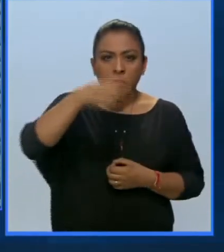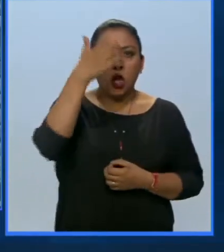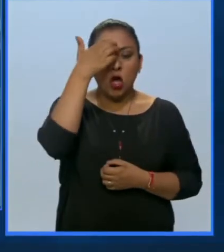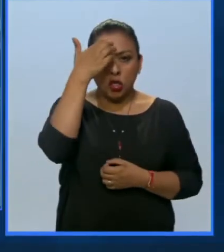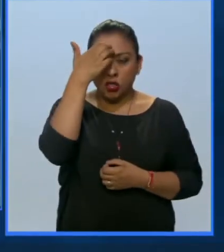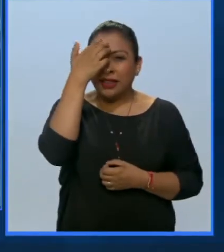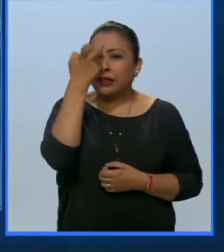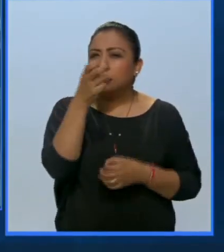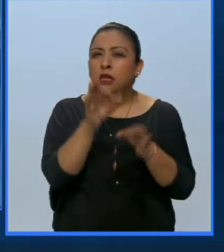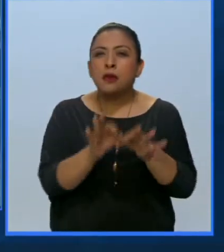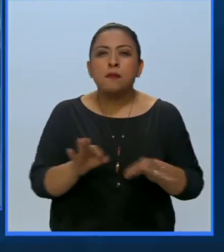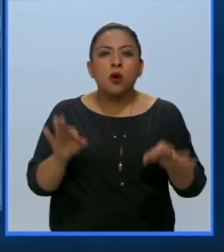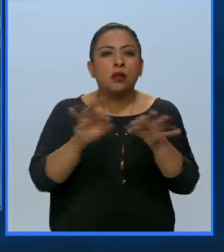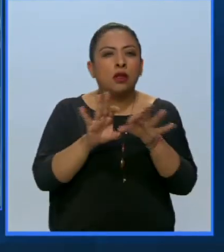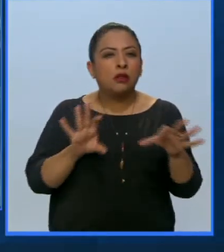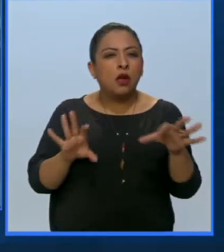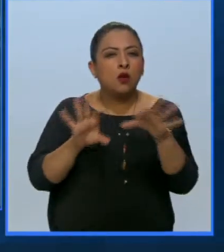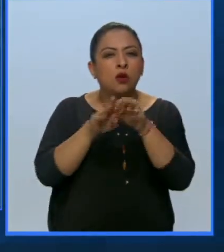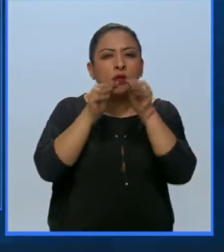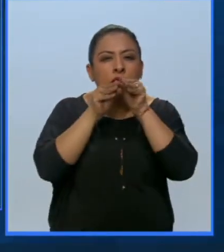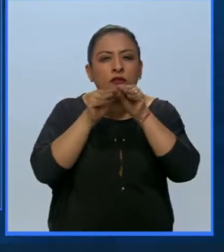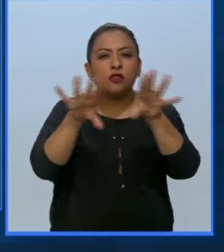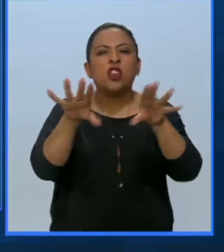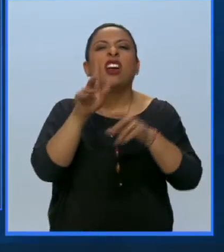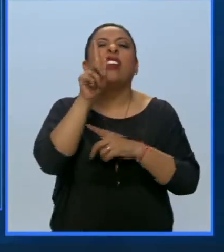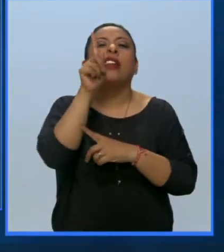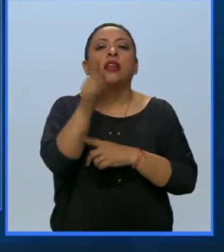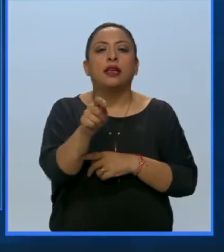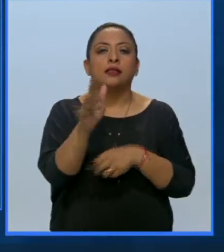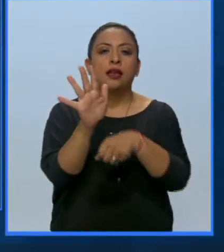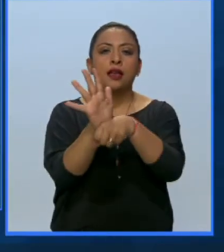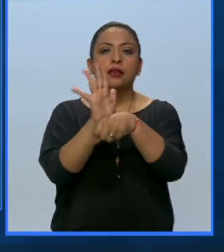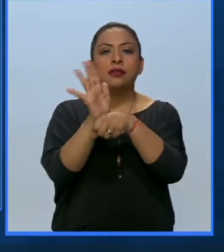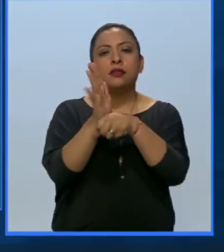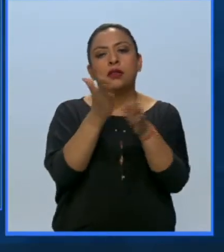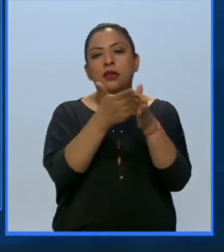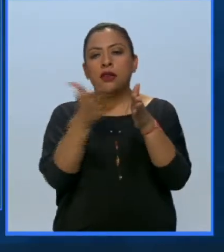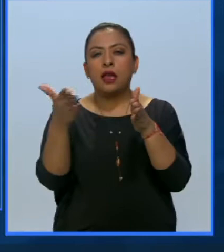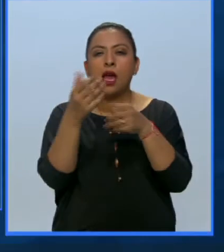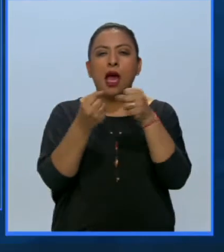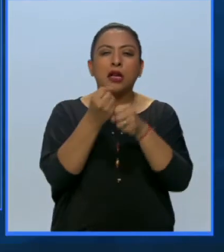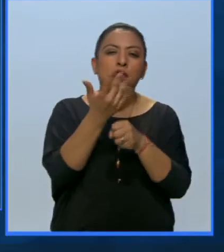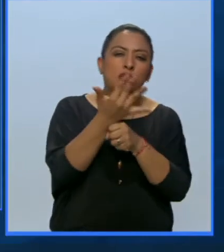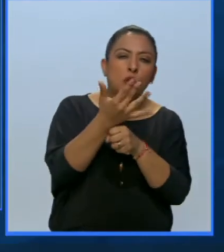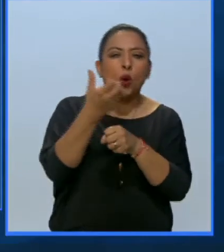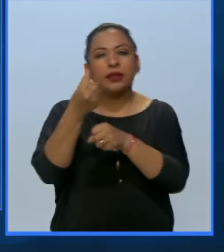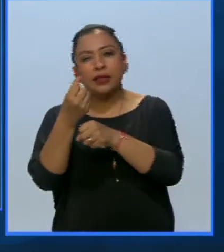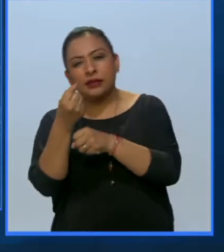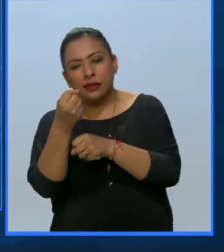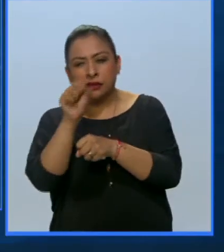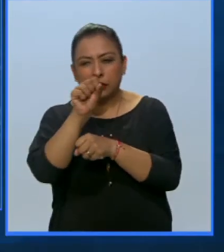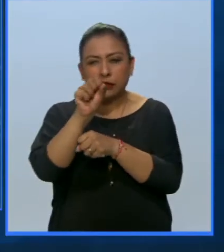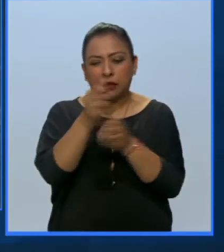fue determinante en esta unión y difusión fue justamente el cine de los años 50 y 60.